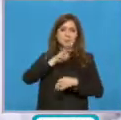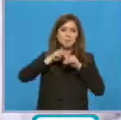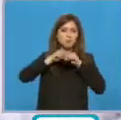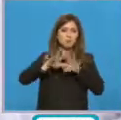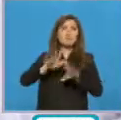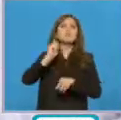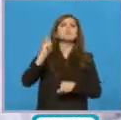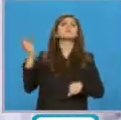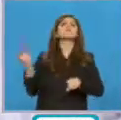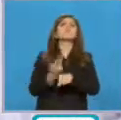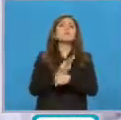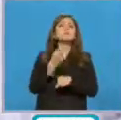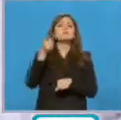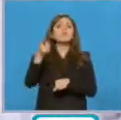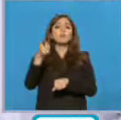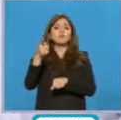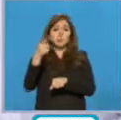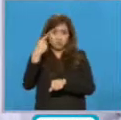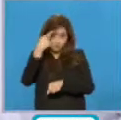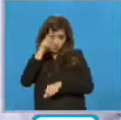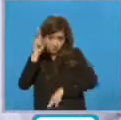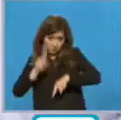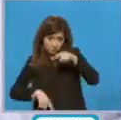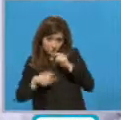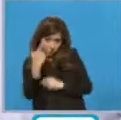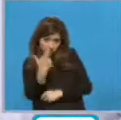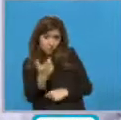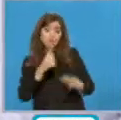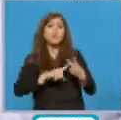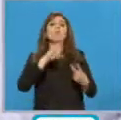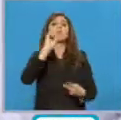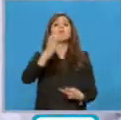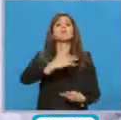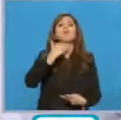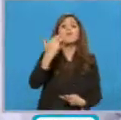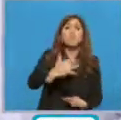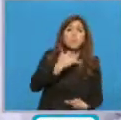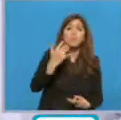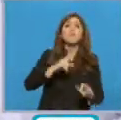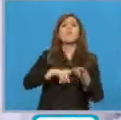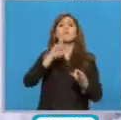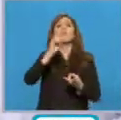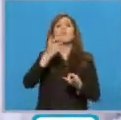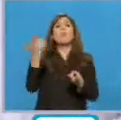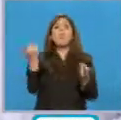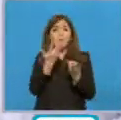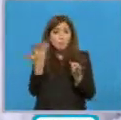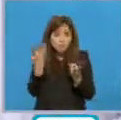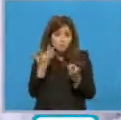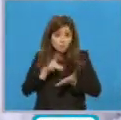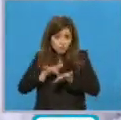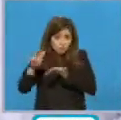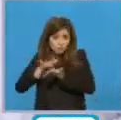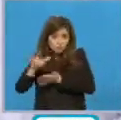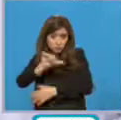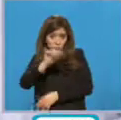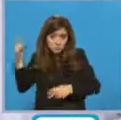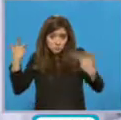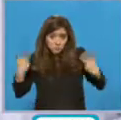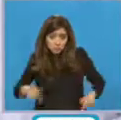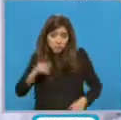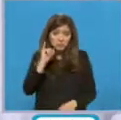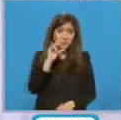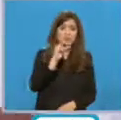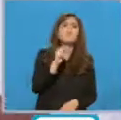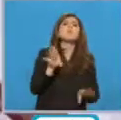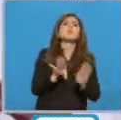con robar la identidad para quitar dinero, cometer fraudes, ofrecer servicios o productos que la otra persona no? ¿Cómo funciona?